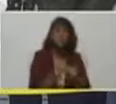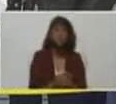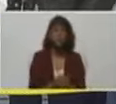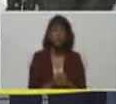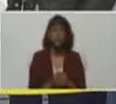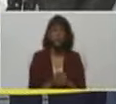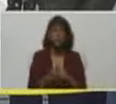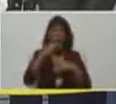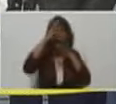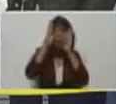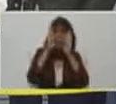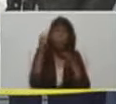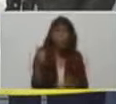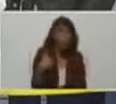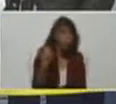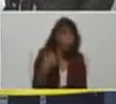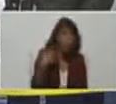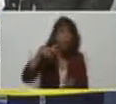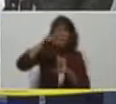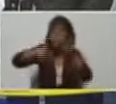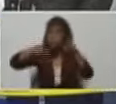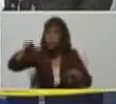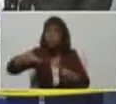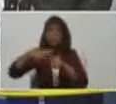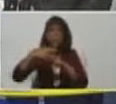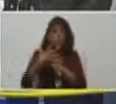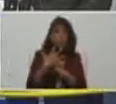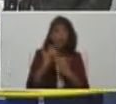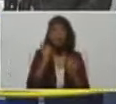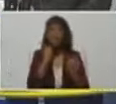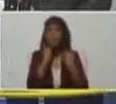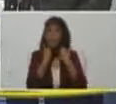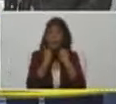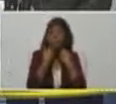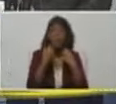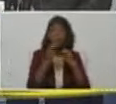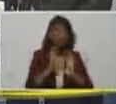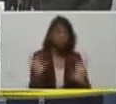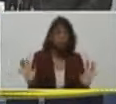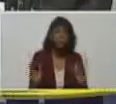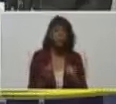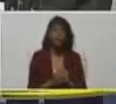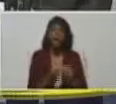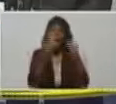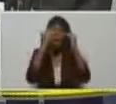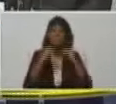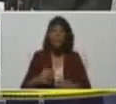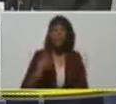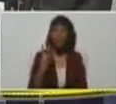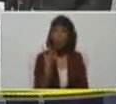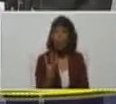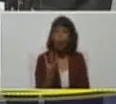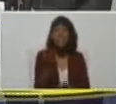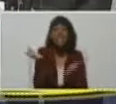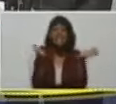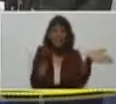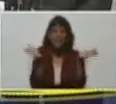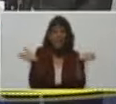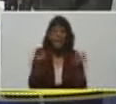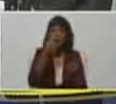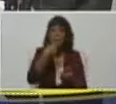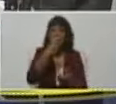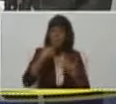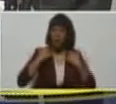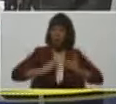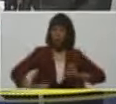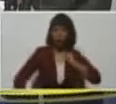para atender a todo paciente, a todo público. El piso 4 es el servicio de medicina